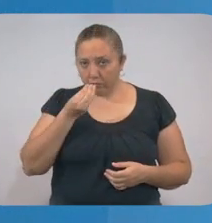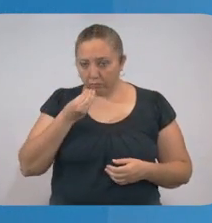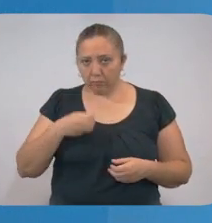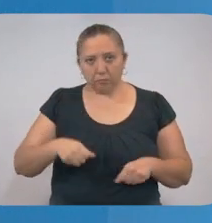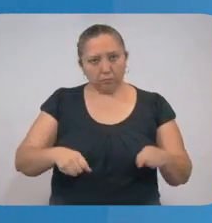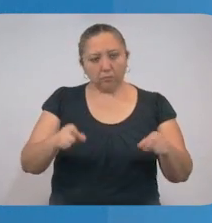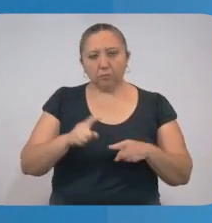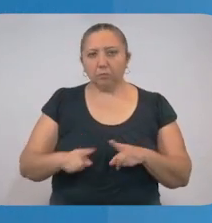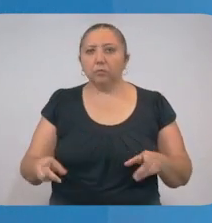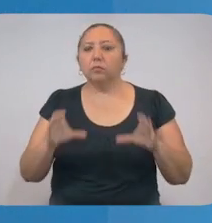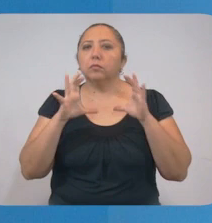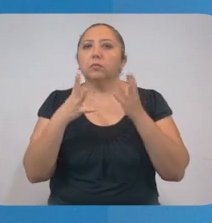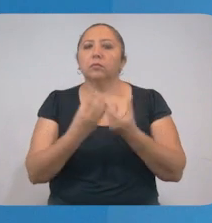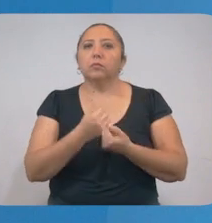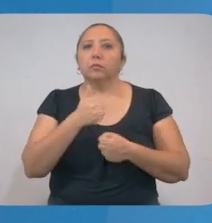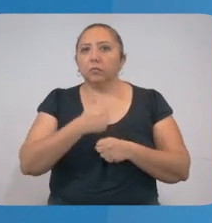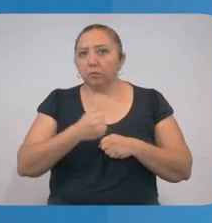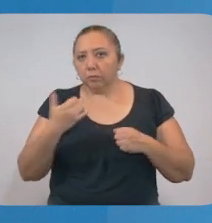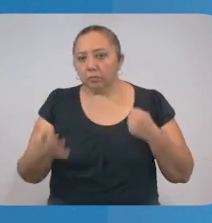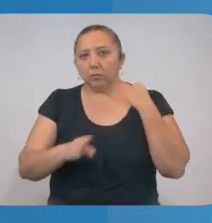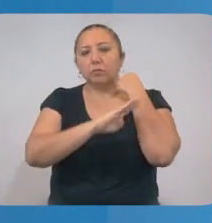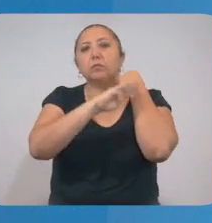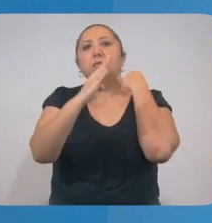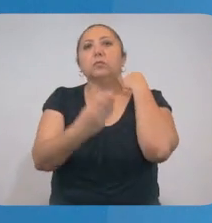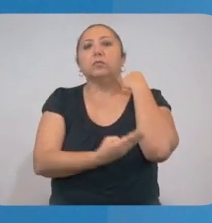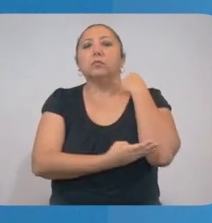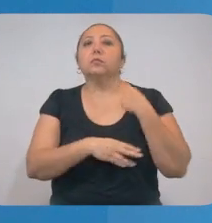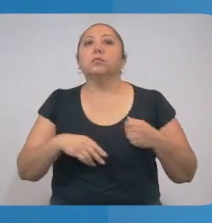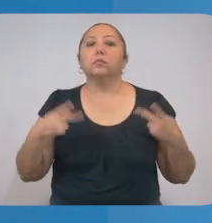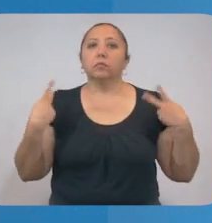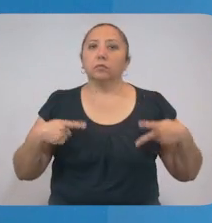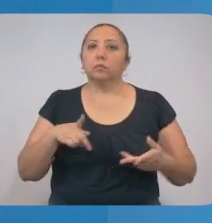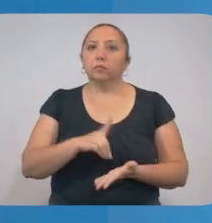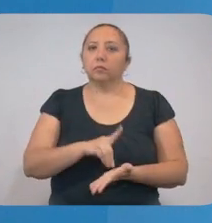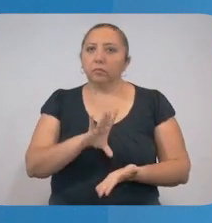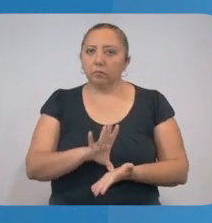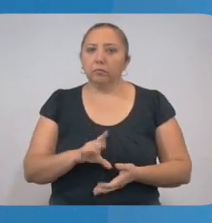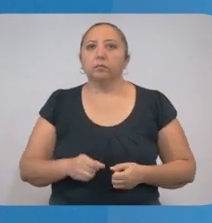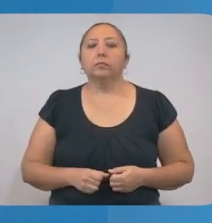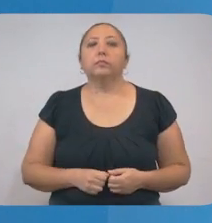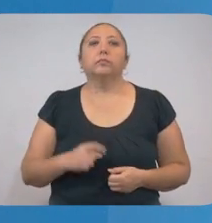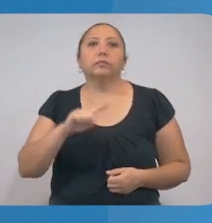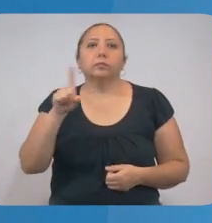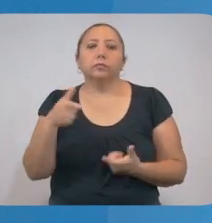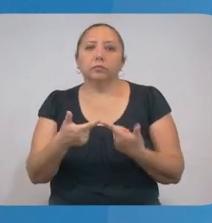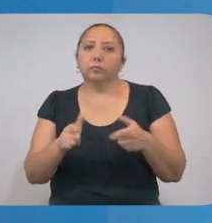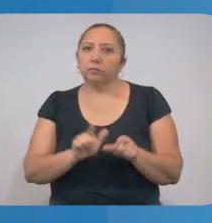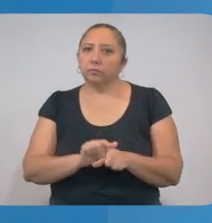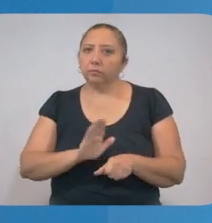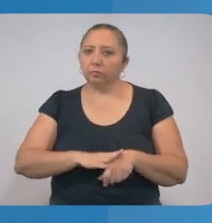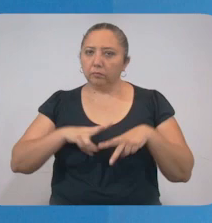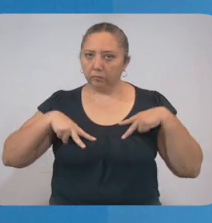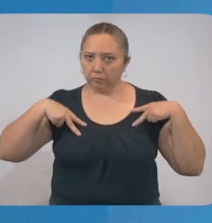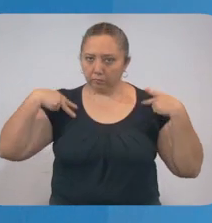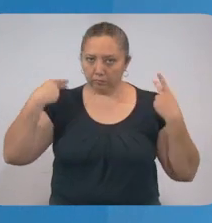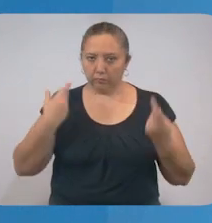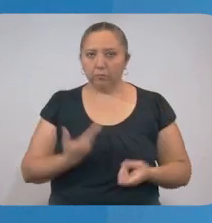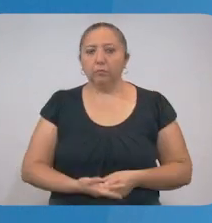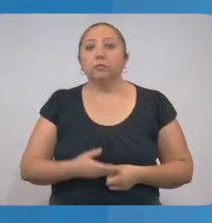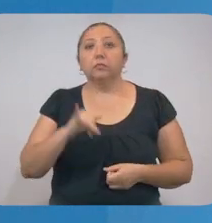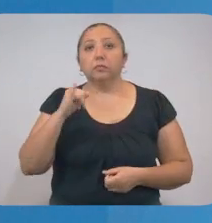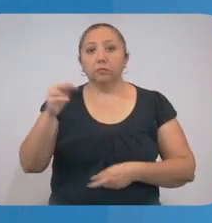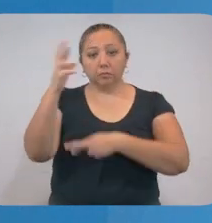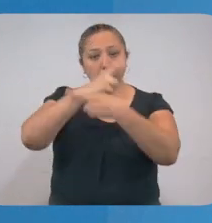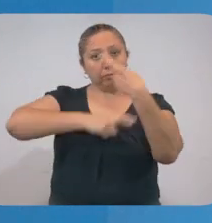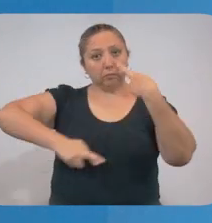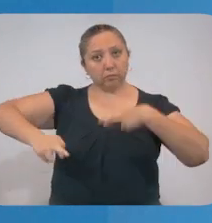be, kauch en shikinto. Chele barkuts aba oheldi tumen halachilo. Mauksako kahol bishan, kubentano, yetula basho ma ohelan tushutali. Le número